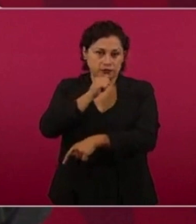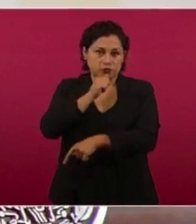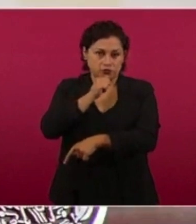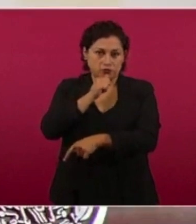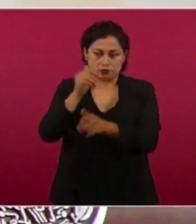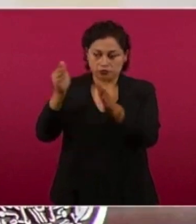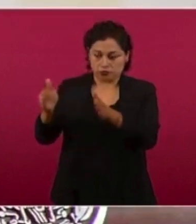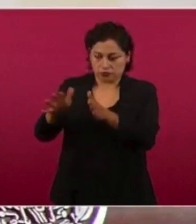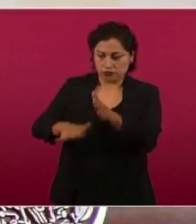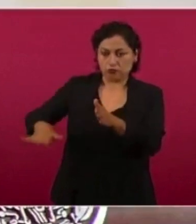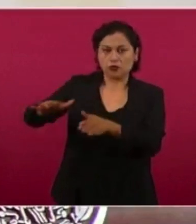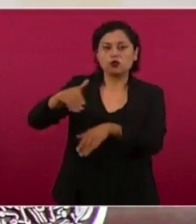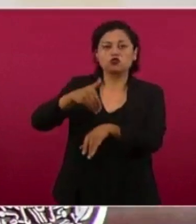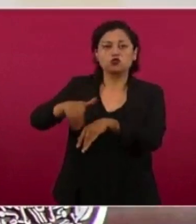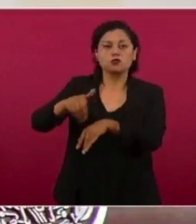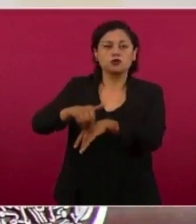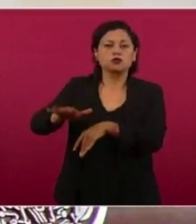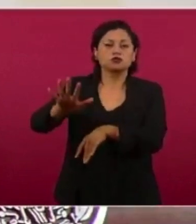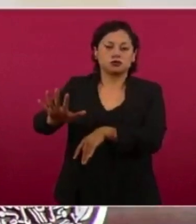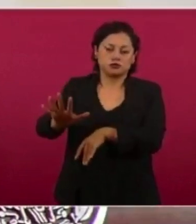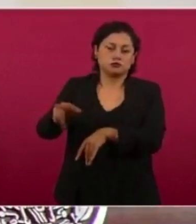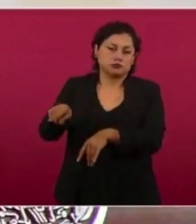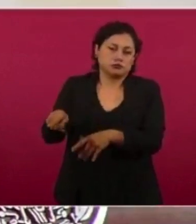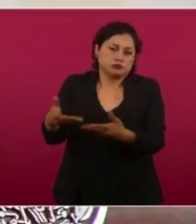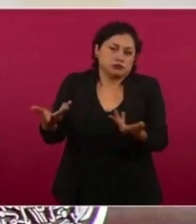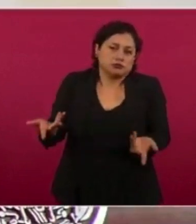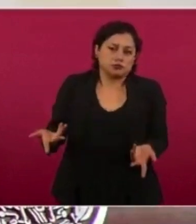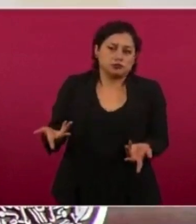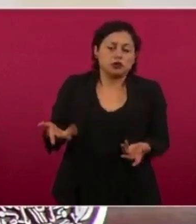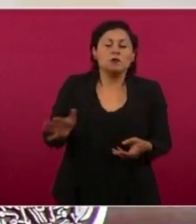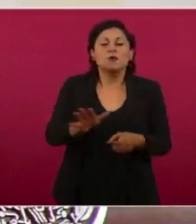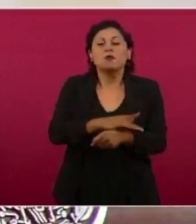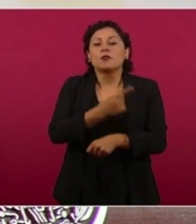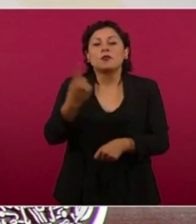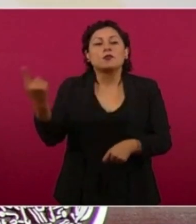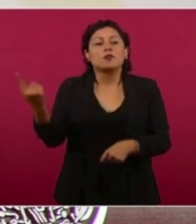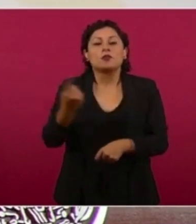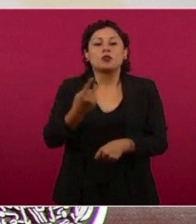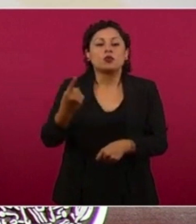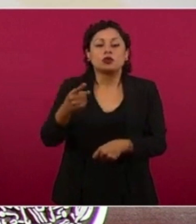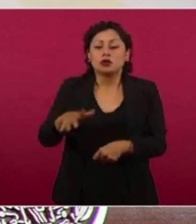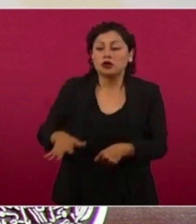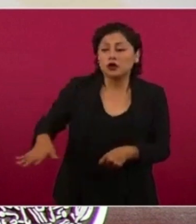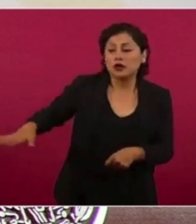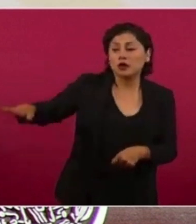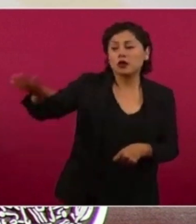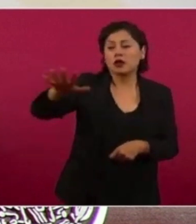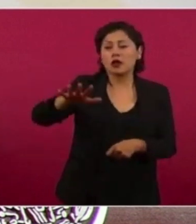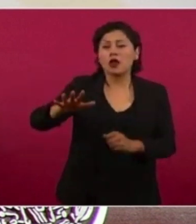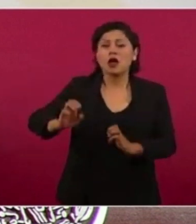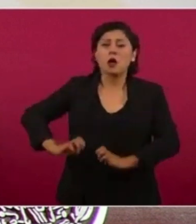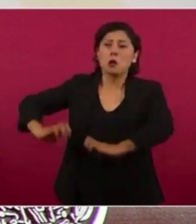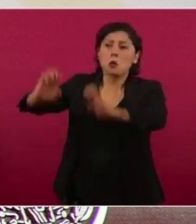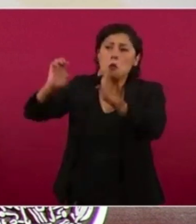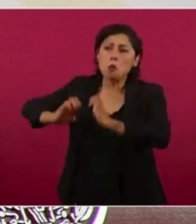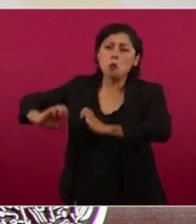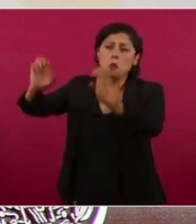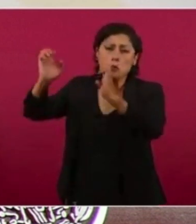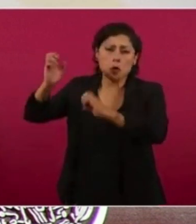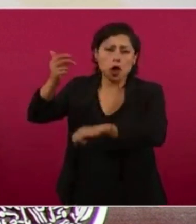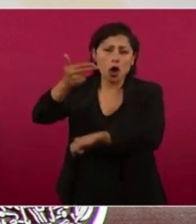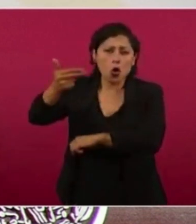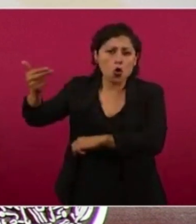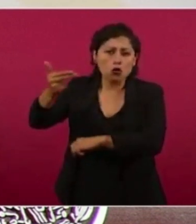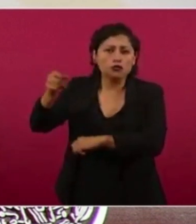pues es también muy sensible, porque es toda el área hotelera que viene desde Cancún hasta Tulum.